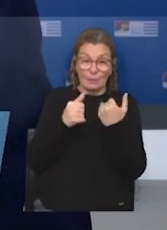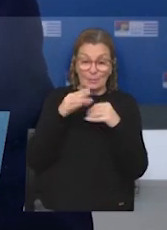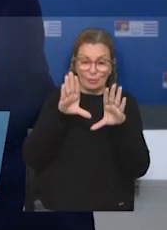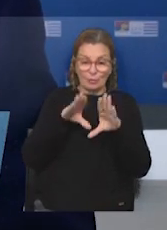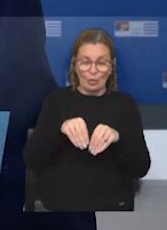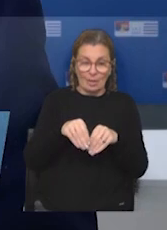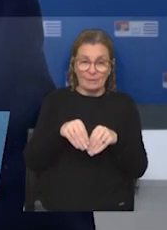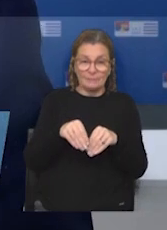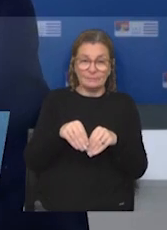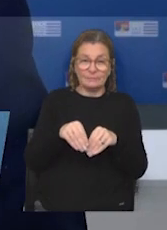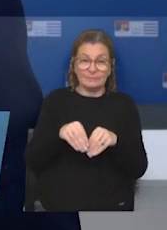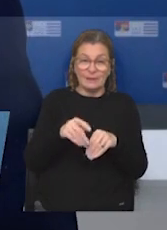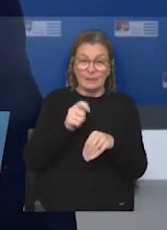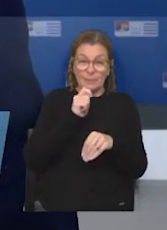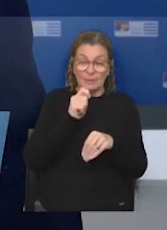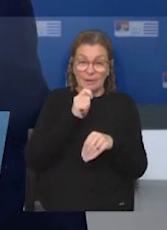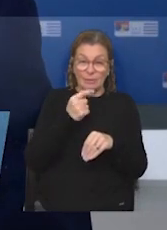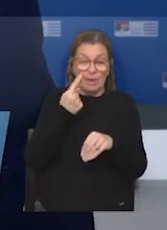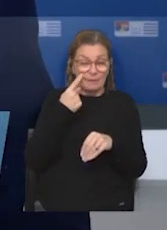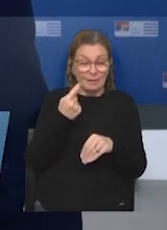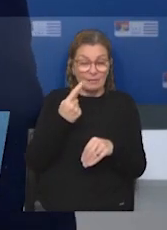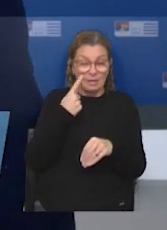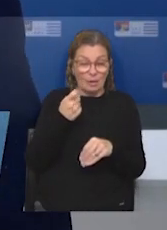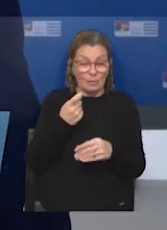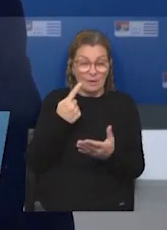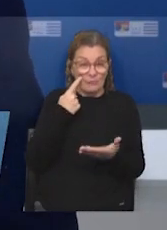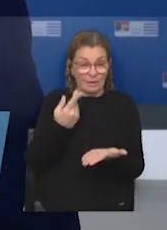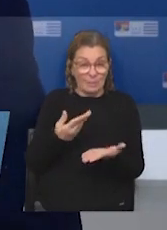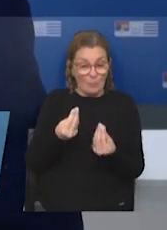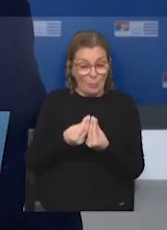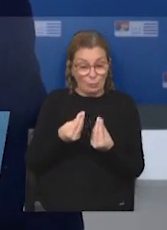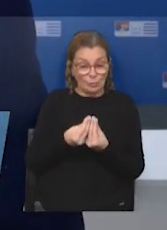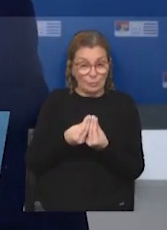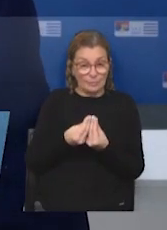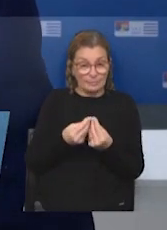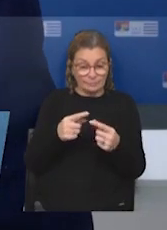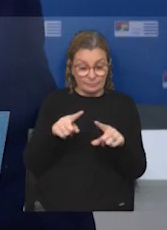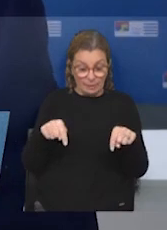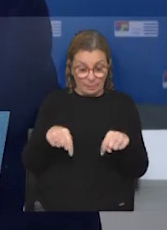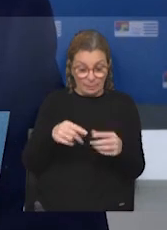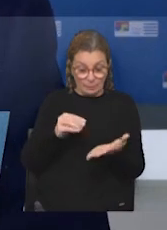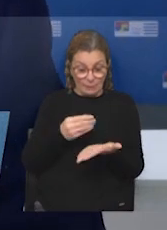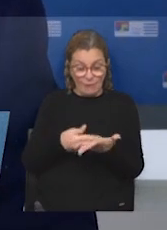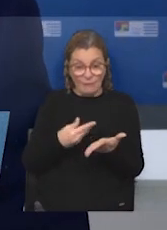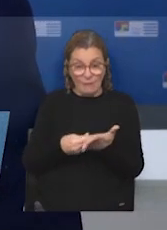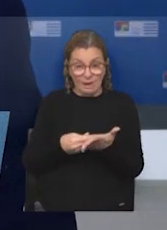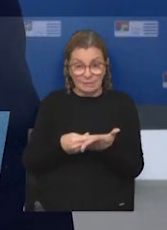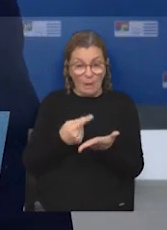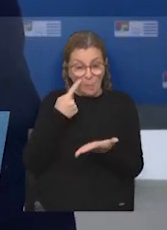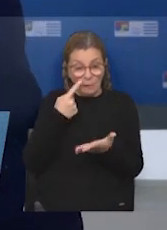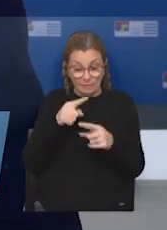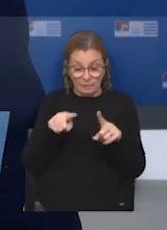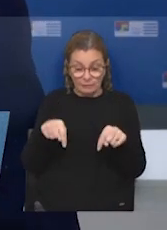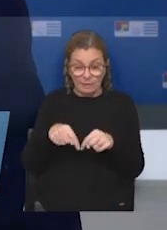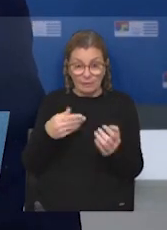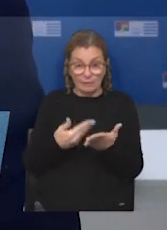completa si la periodista constata que hay una cantidad importante del monto que no fue liquidado o que no tiene comprobantes